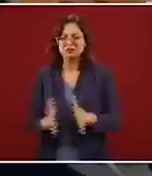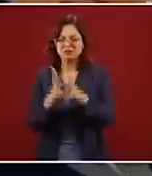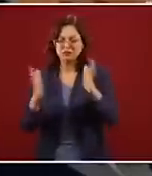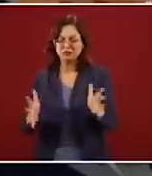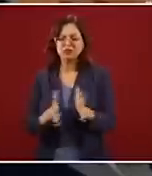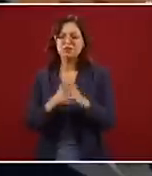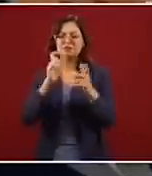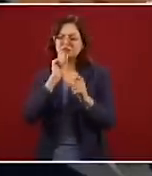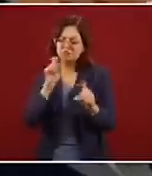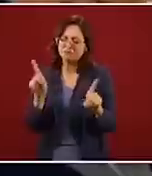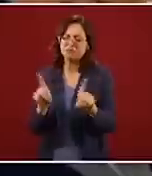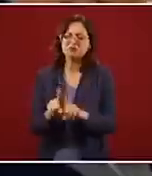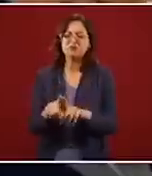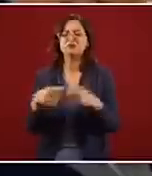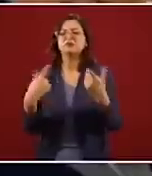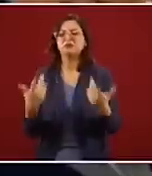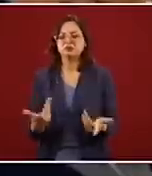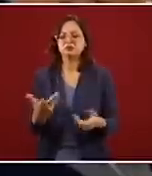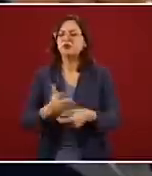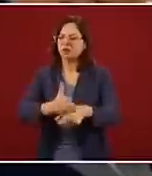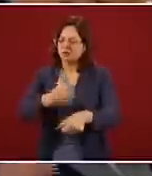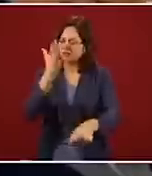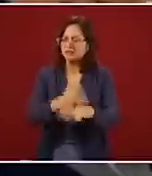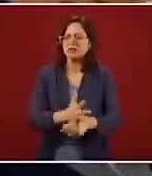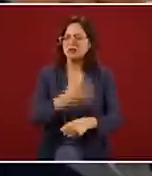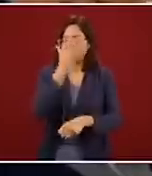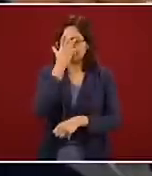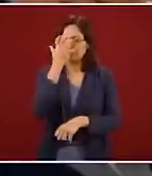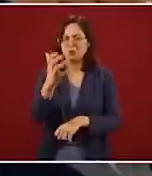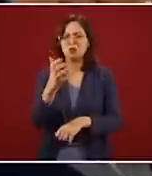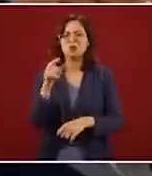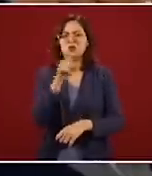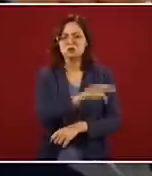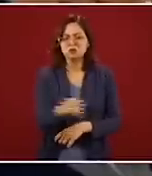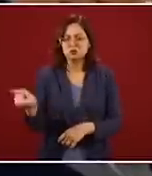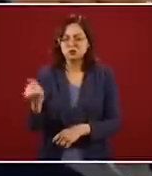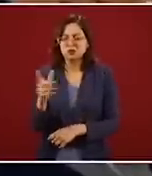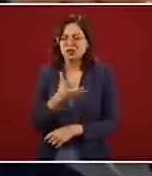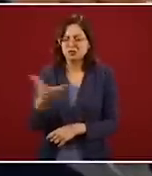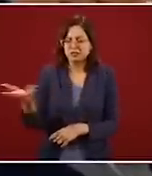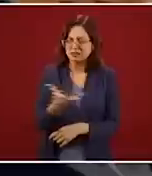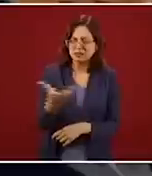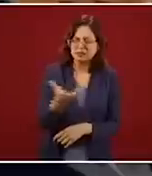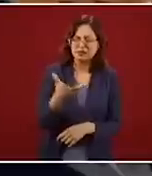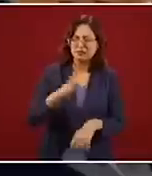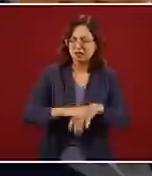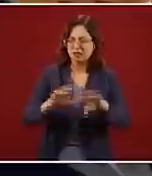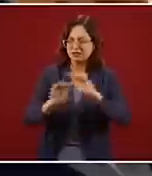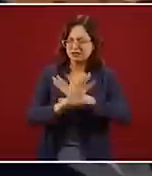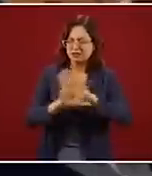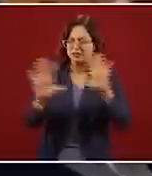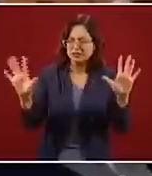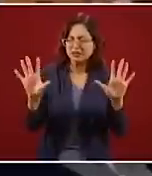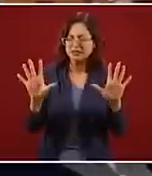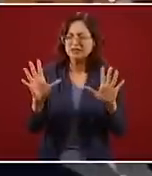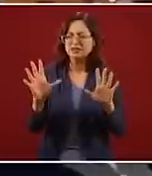adicionales. Meterle cuestión punitiva fuerte a todo lo que dicen que quieren hacer, que no queda muy claro cómo lo van a hacer, porque vaya que es